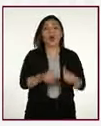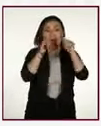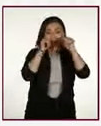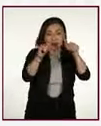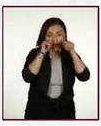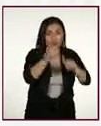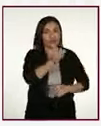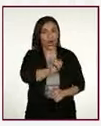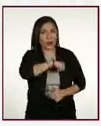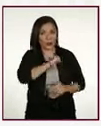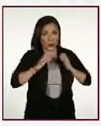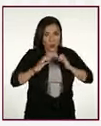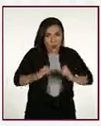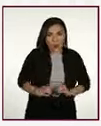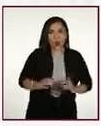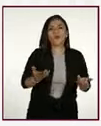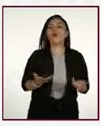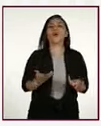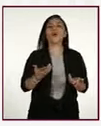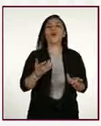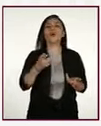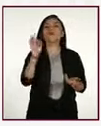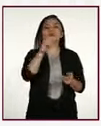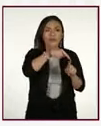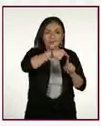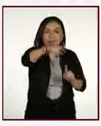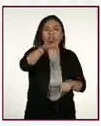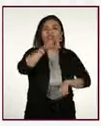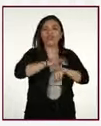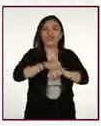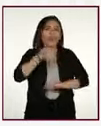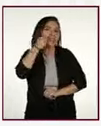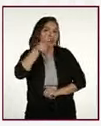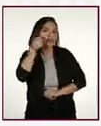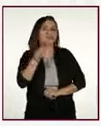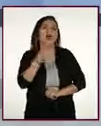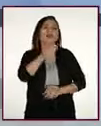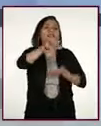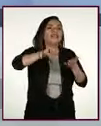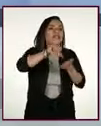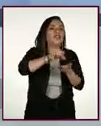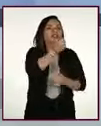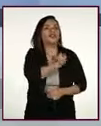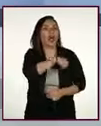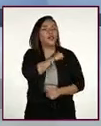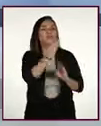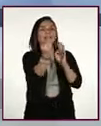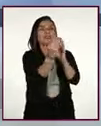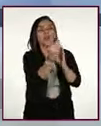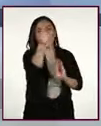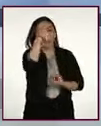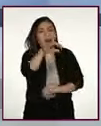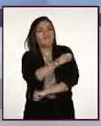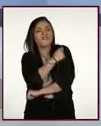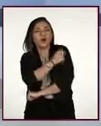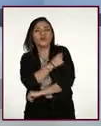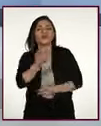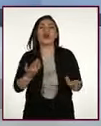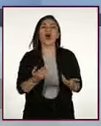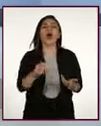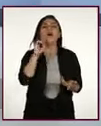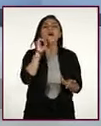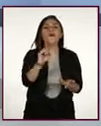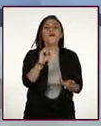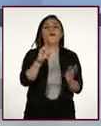salud, desde que vayan al dentista, que haya un centro de salud cerca, que se vacunen, que